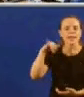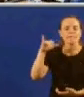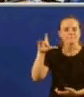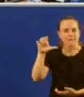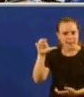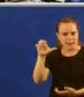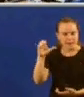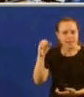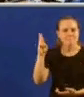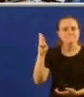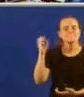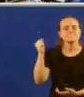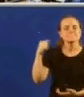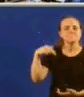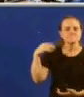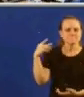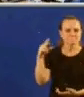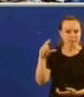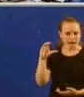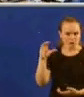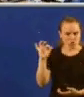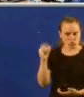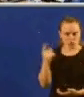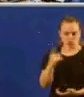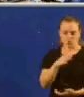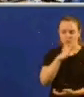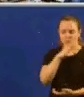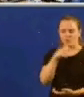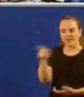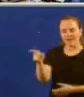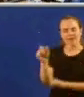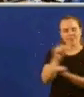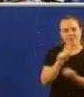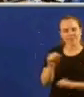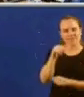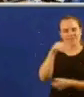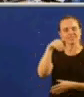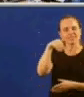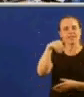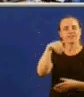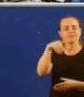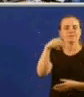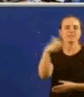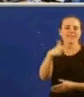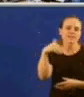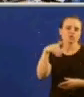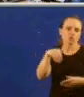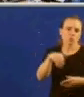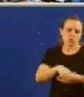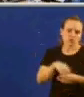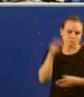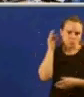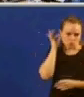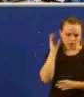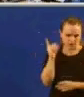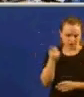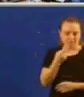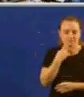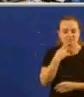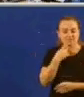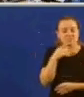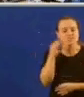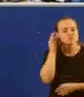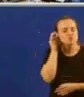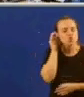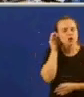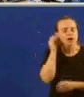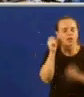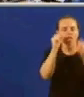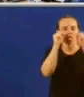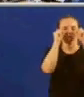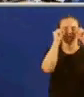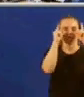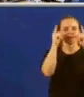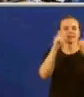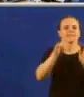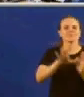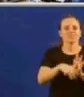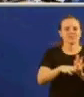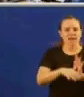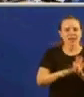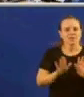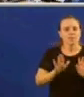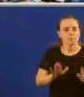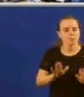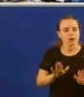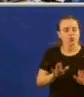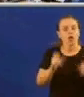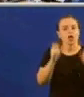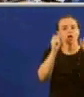perseguida por defender o dereito a voto. As mulleres, decía, espertamos tarde pero unha vez decididas nada na terra